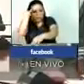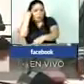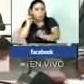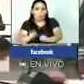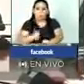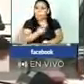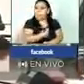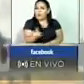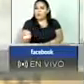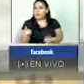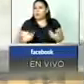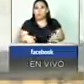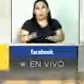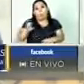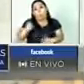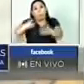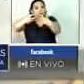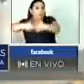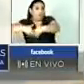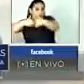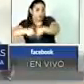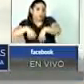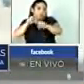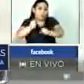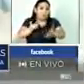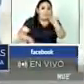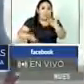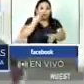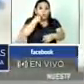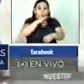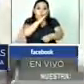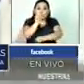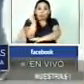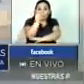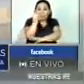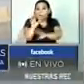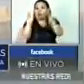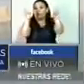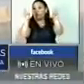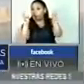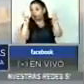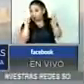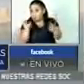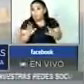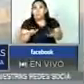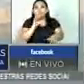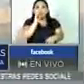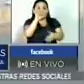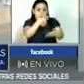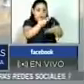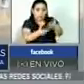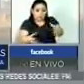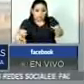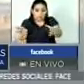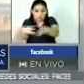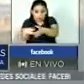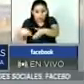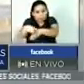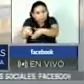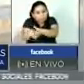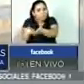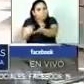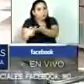naturales y jurídicas que han sido afectadas por la emergencia a causa del coronavirus. Según el acuerdo de la mesa legislativa,